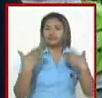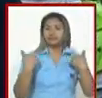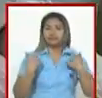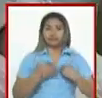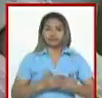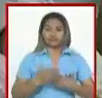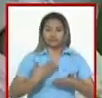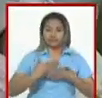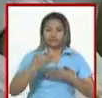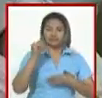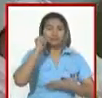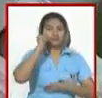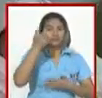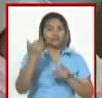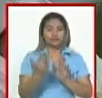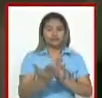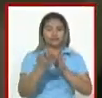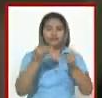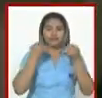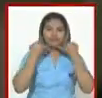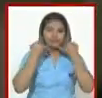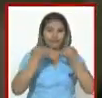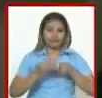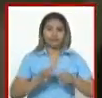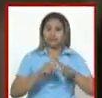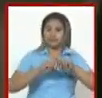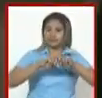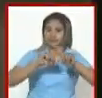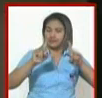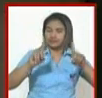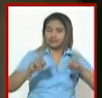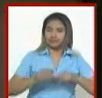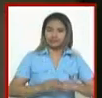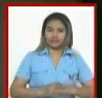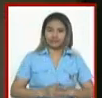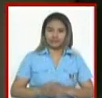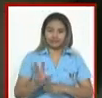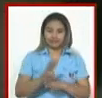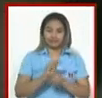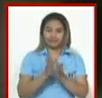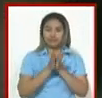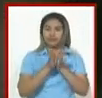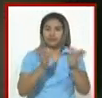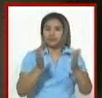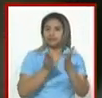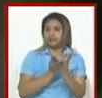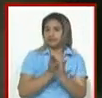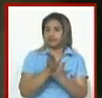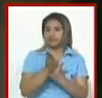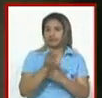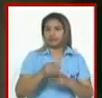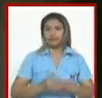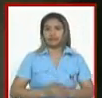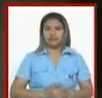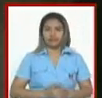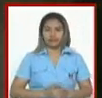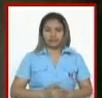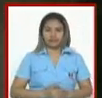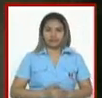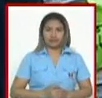para el día de mañana que se presente a declarar pero este el ministerio público a través de